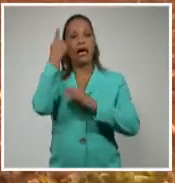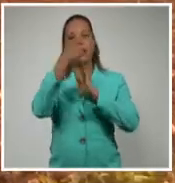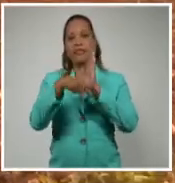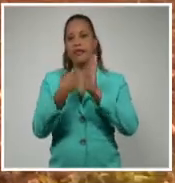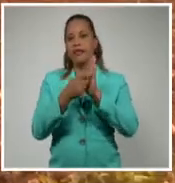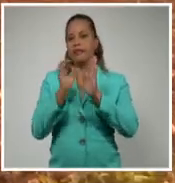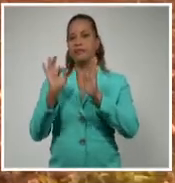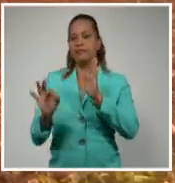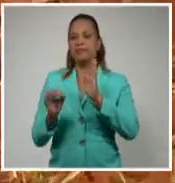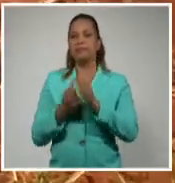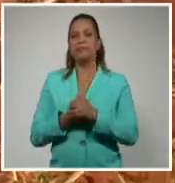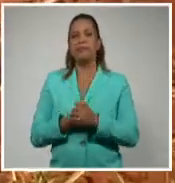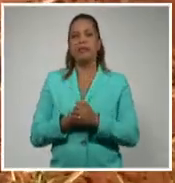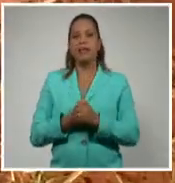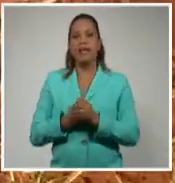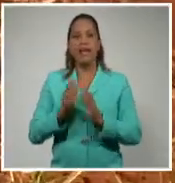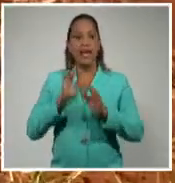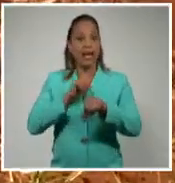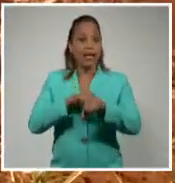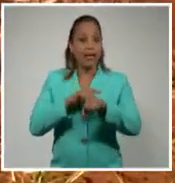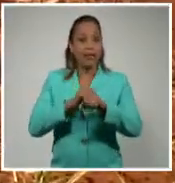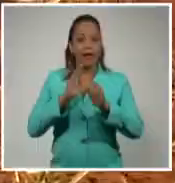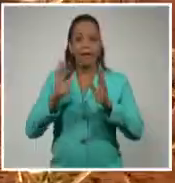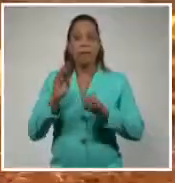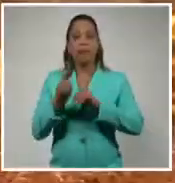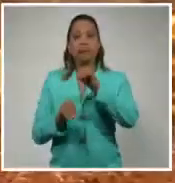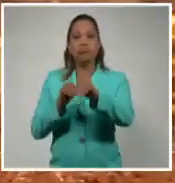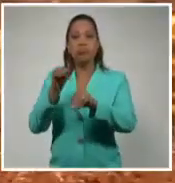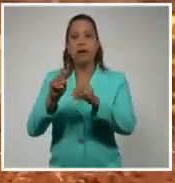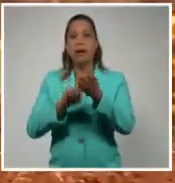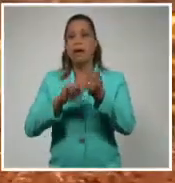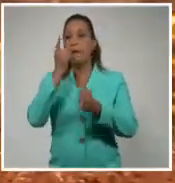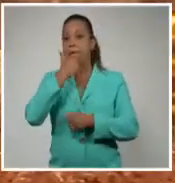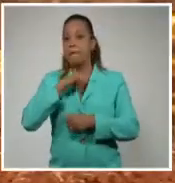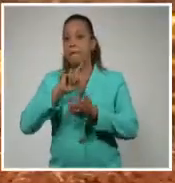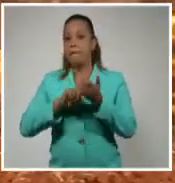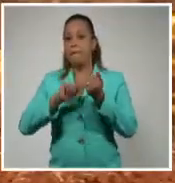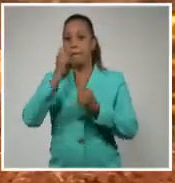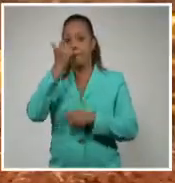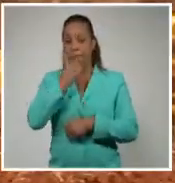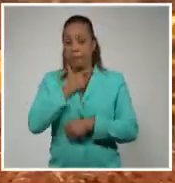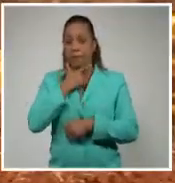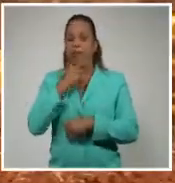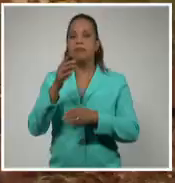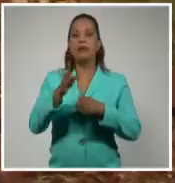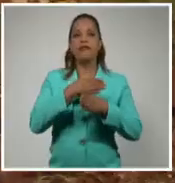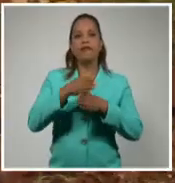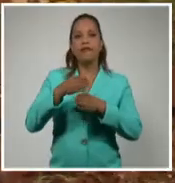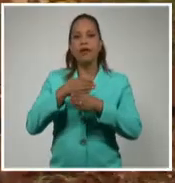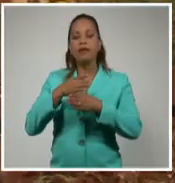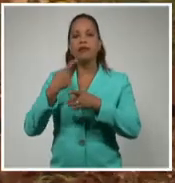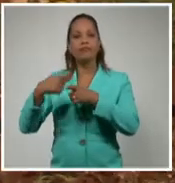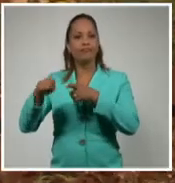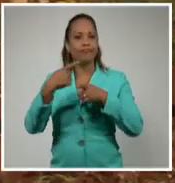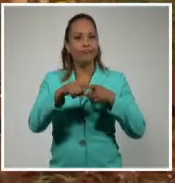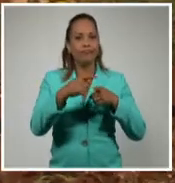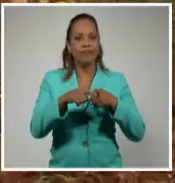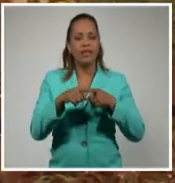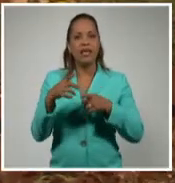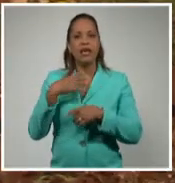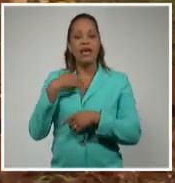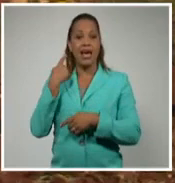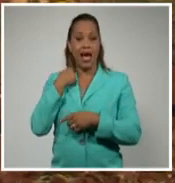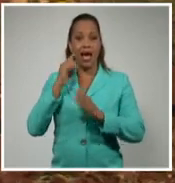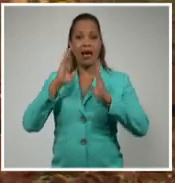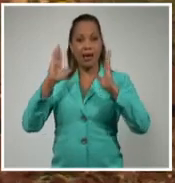de siembra de papa fue esencial la evaluación de variedades foráneas por especialistas del Inca. Este año recibimos 90